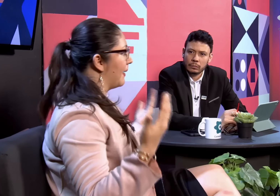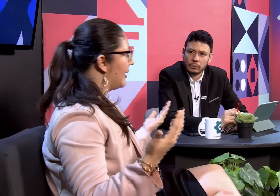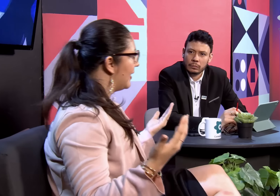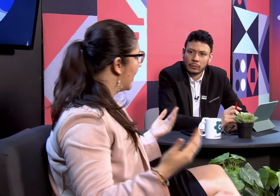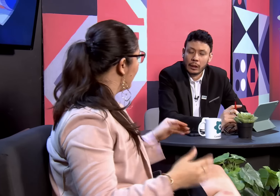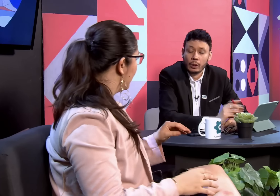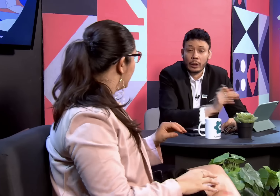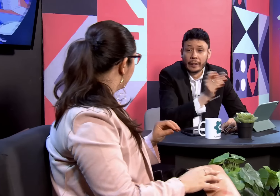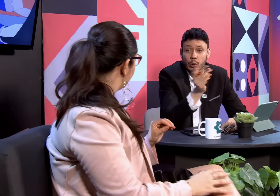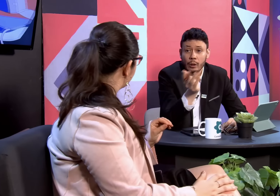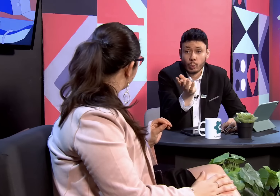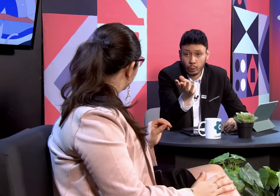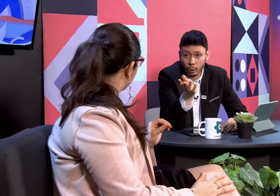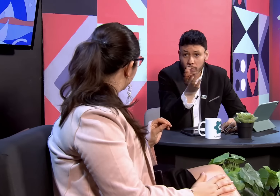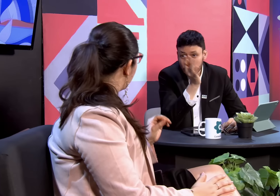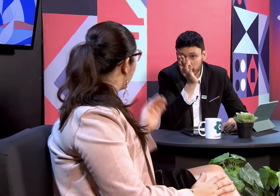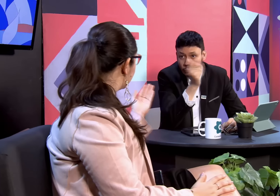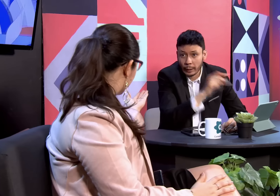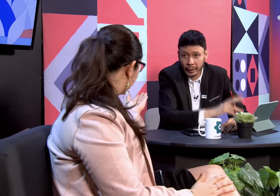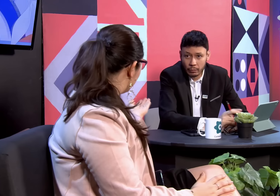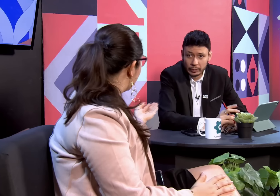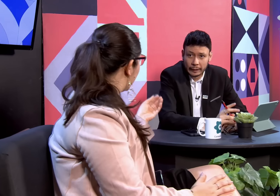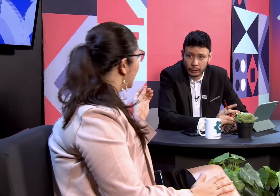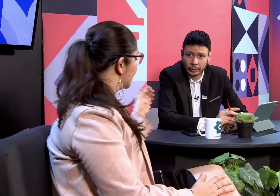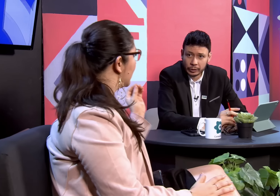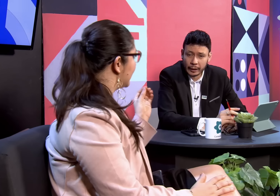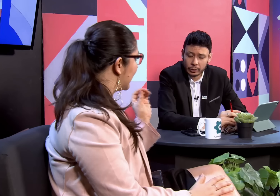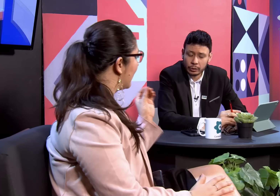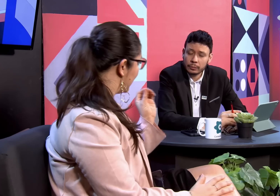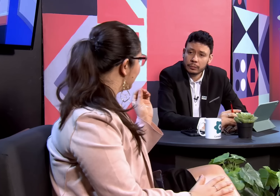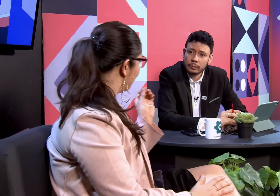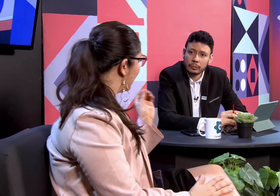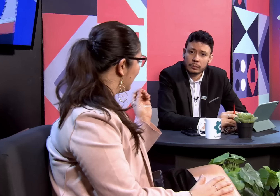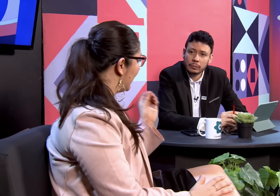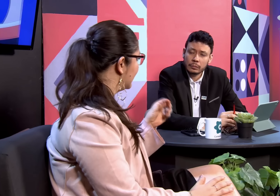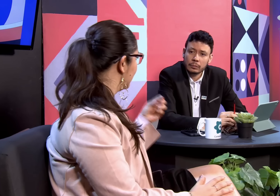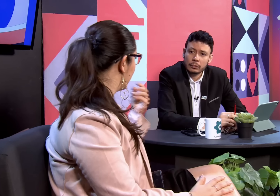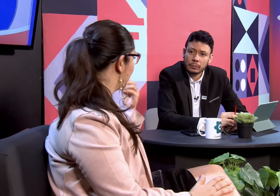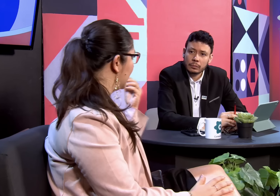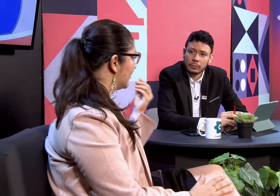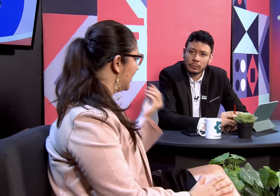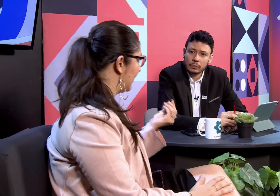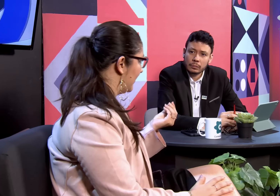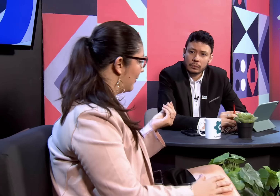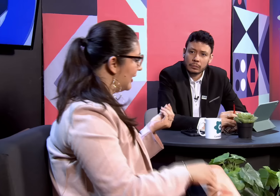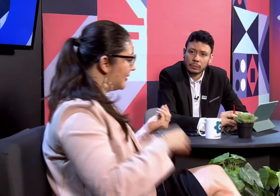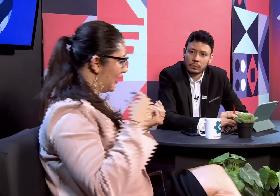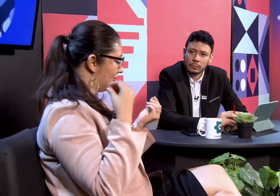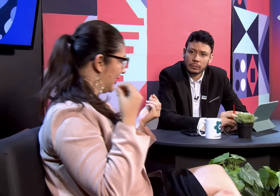derecho a la vida. El derecho al culto. Exactamente. Esta es la principal diferencia entre los derechos